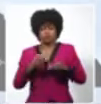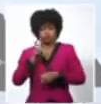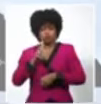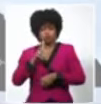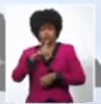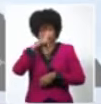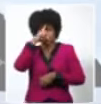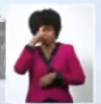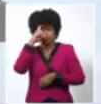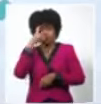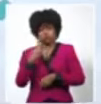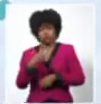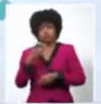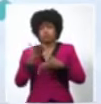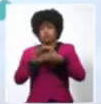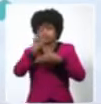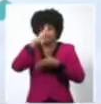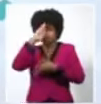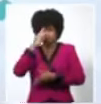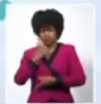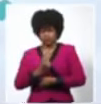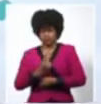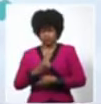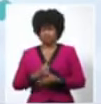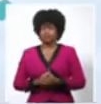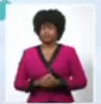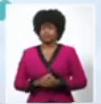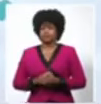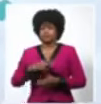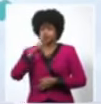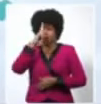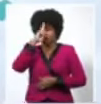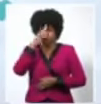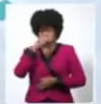Santiago de Cuba 1. El doctor se refería también a